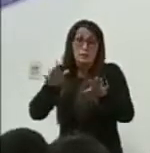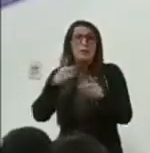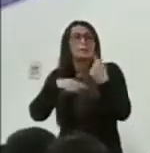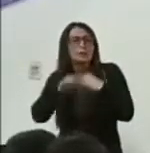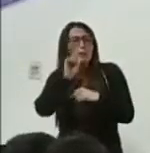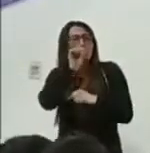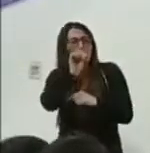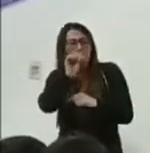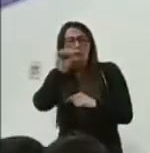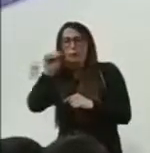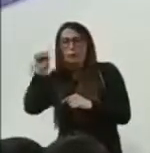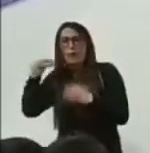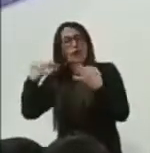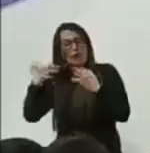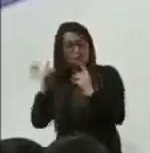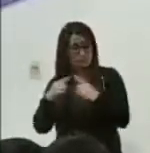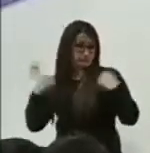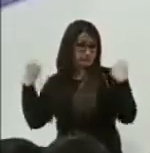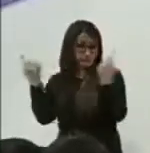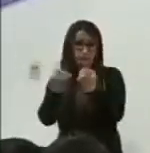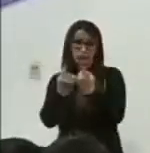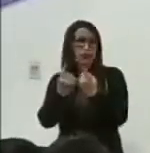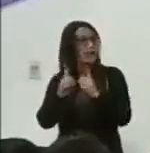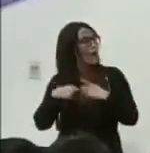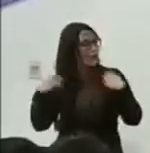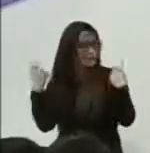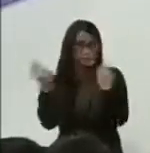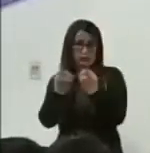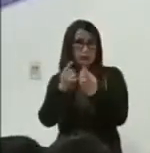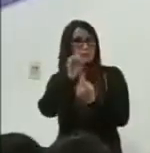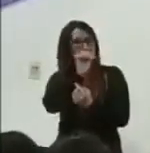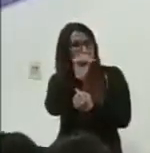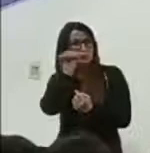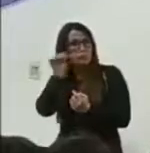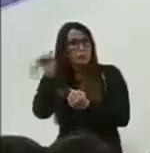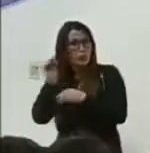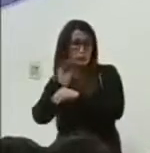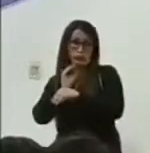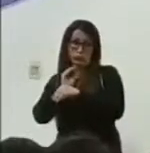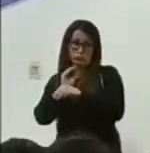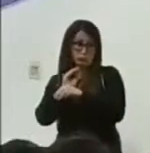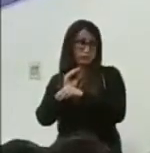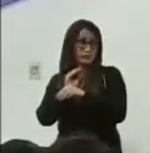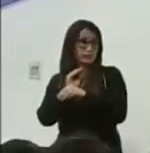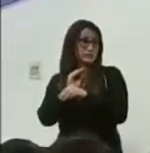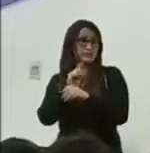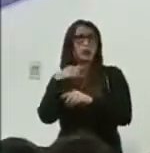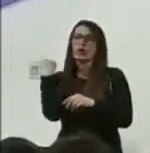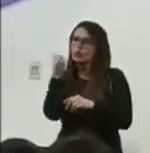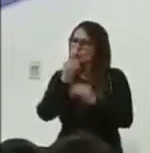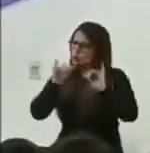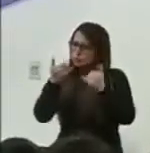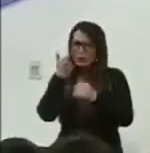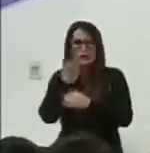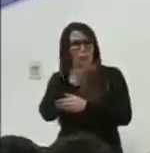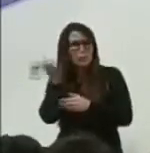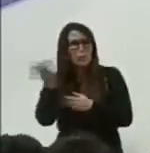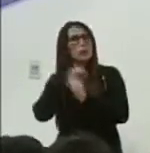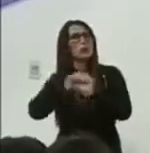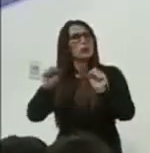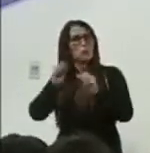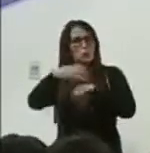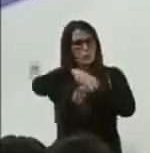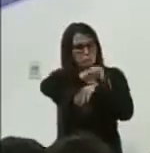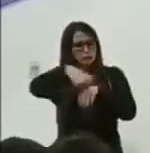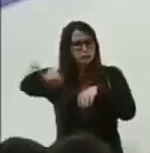un poquito nos tiene que tocar a todos. A todos nos tiene que tocar un poquito de cultura. Nosotros ya demostramos que podemos distribuir la